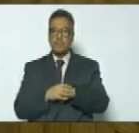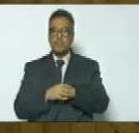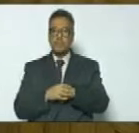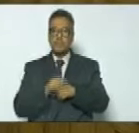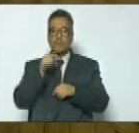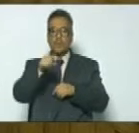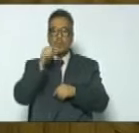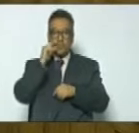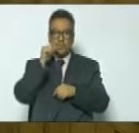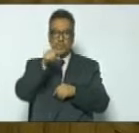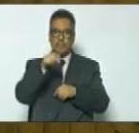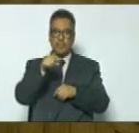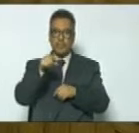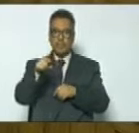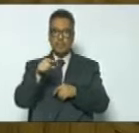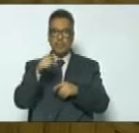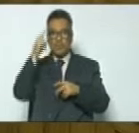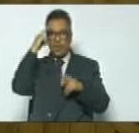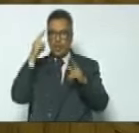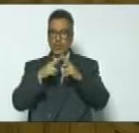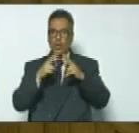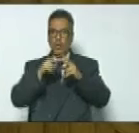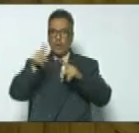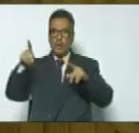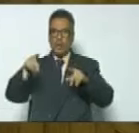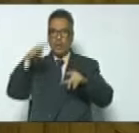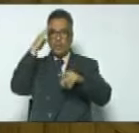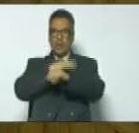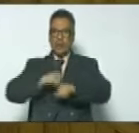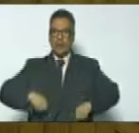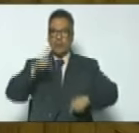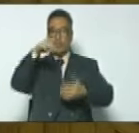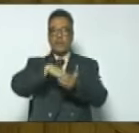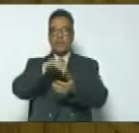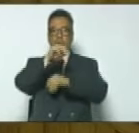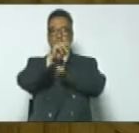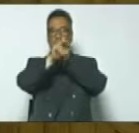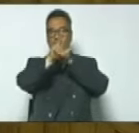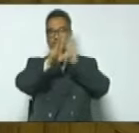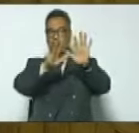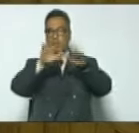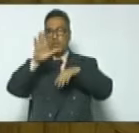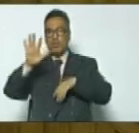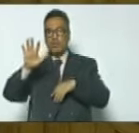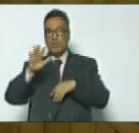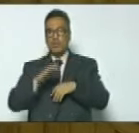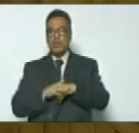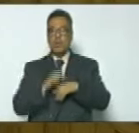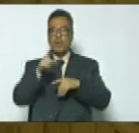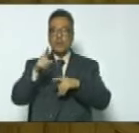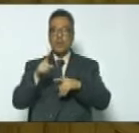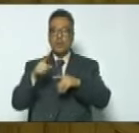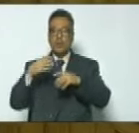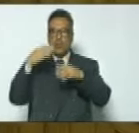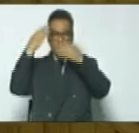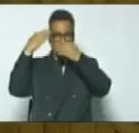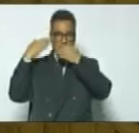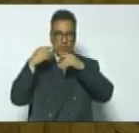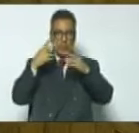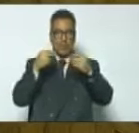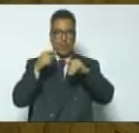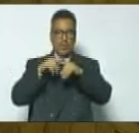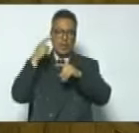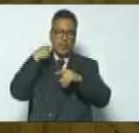a uno de ellos, que yo lo conocí en la calle militar en el año 85, cuando era la guerrilla, la vieja